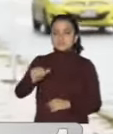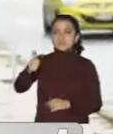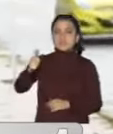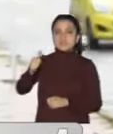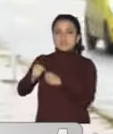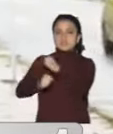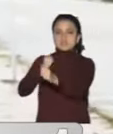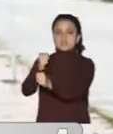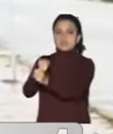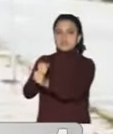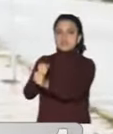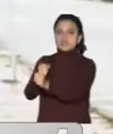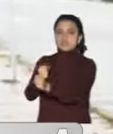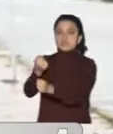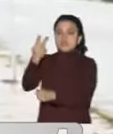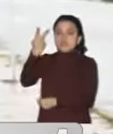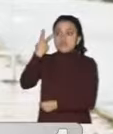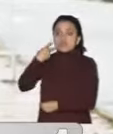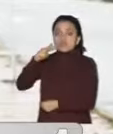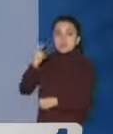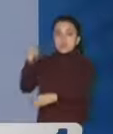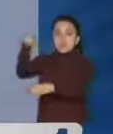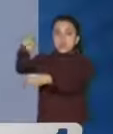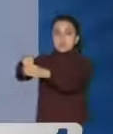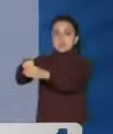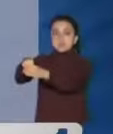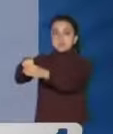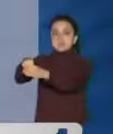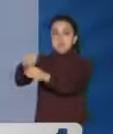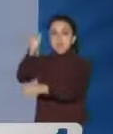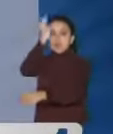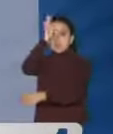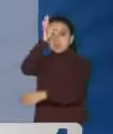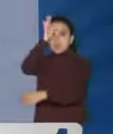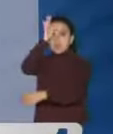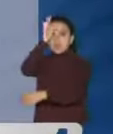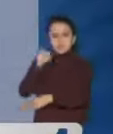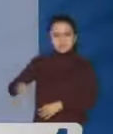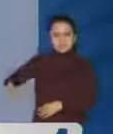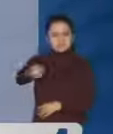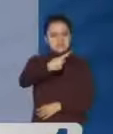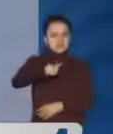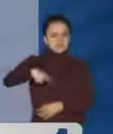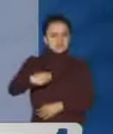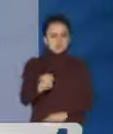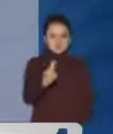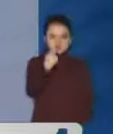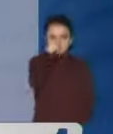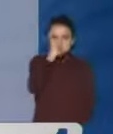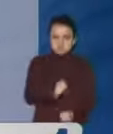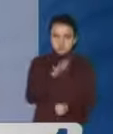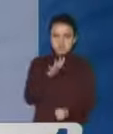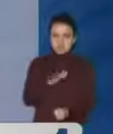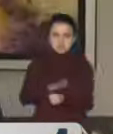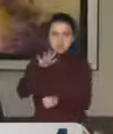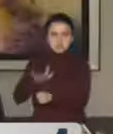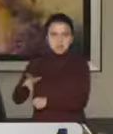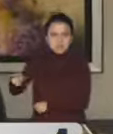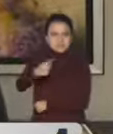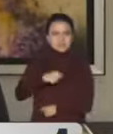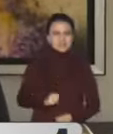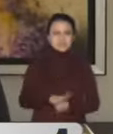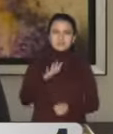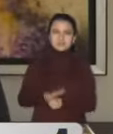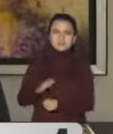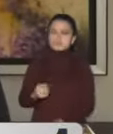de edad estuvo 2 días hospitalizado. ¿Somos menos tolerantes durante el regreso a la normalidad? Es una pregunta que